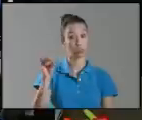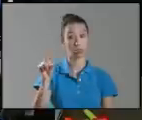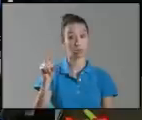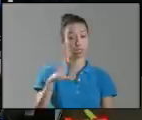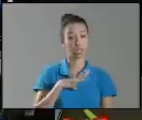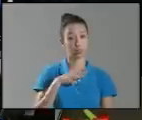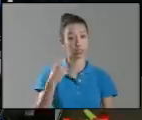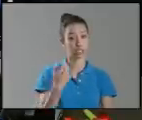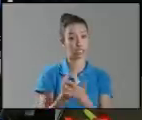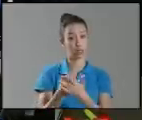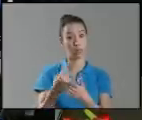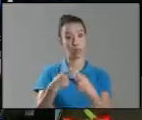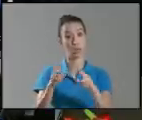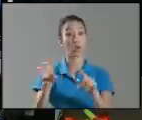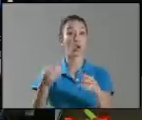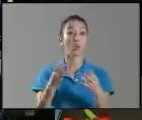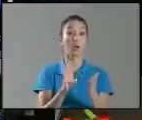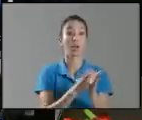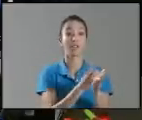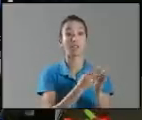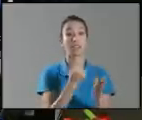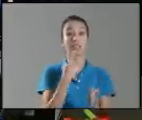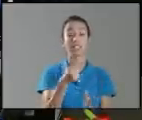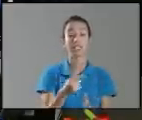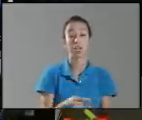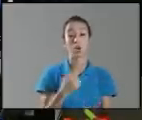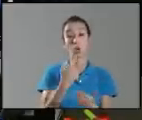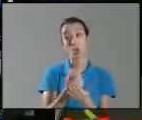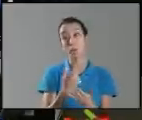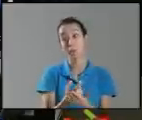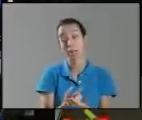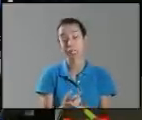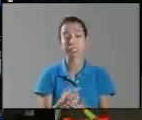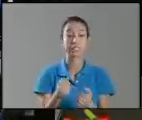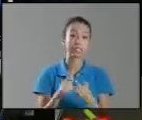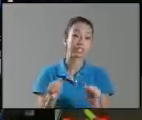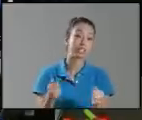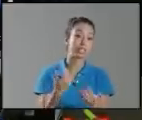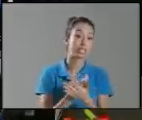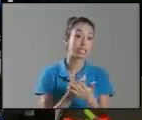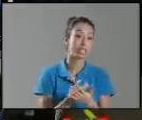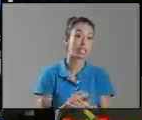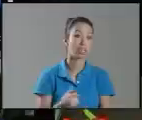cuánto? Llegamos a un precio. En tanto se las doy. Perfecto. Nosotros no teníamos la plata.